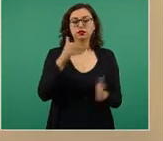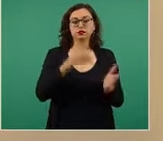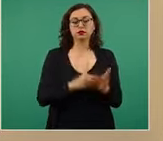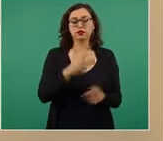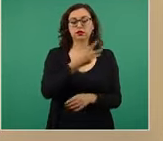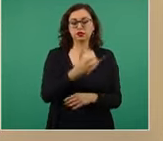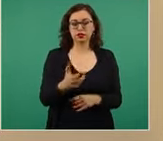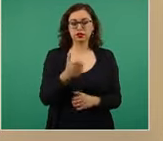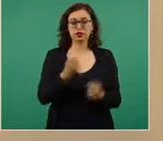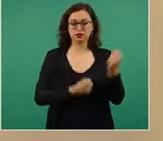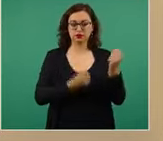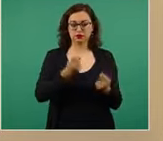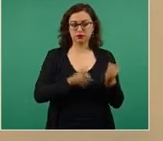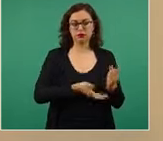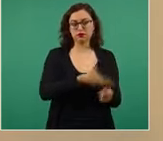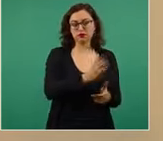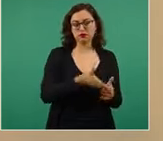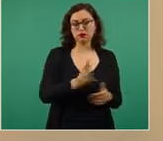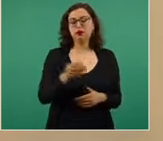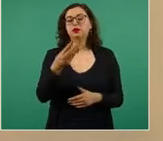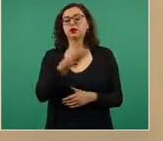86.580 vía terrestre,